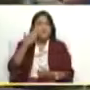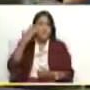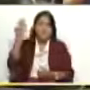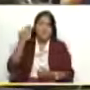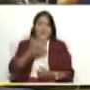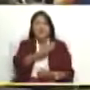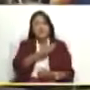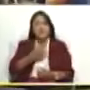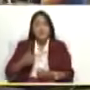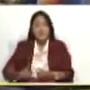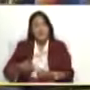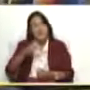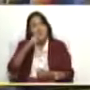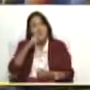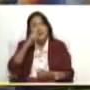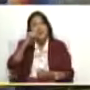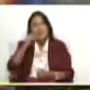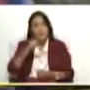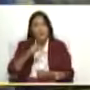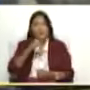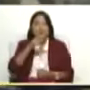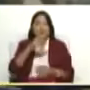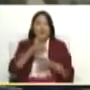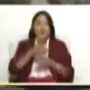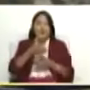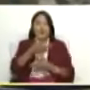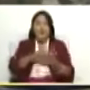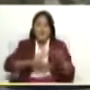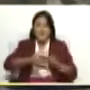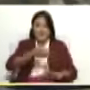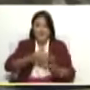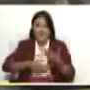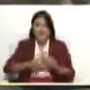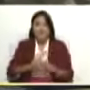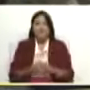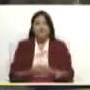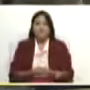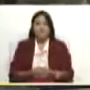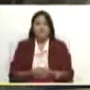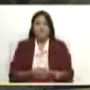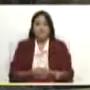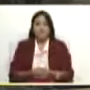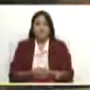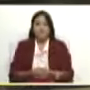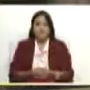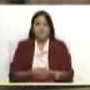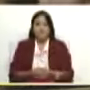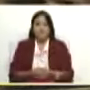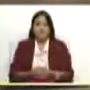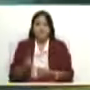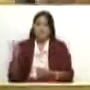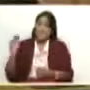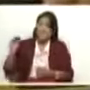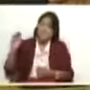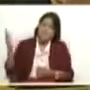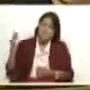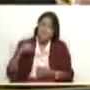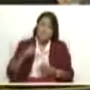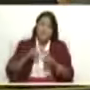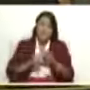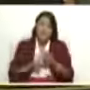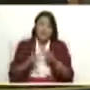presidente de la República en este compartir con la generación de oro también llama a la primera combatiente silia